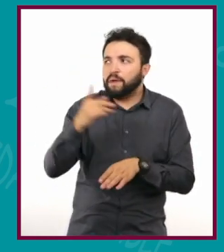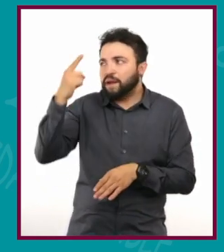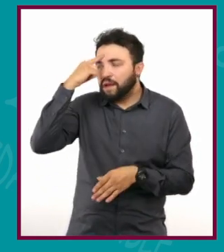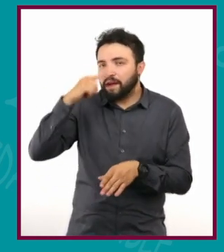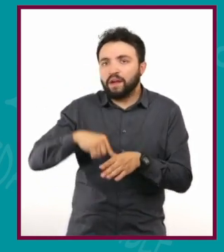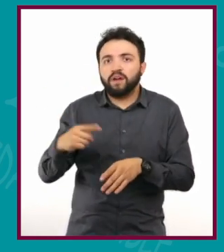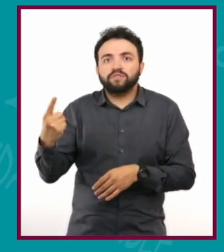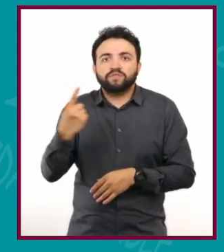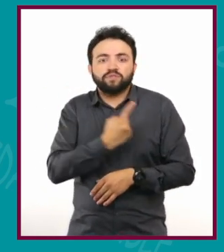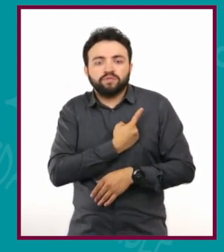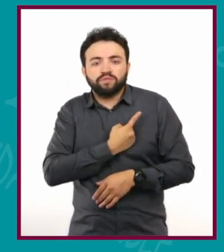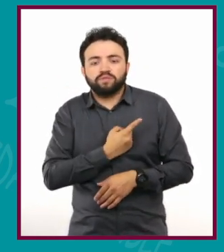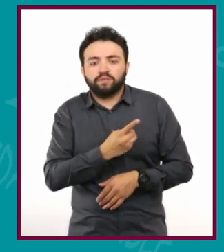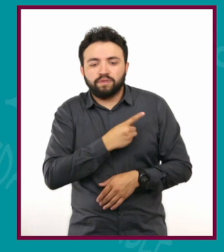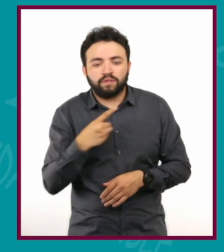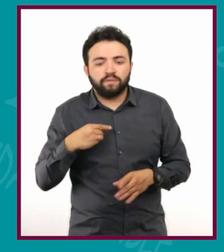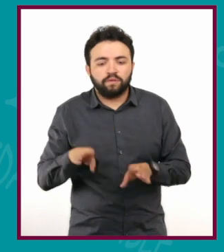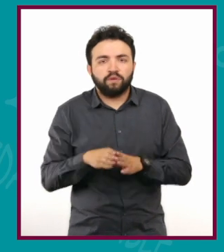algo, a comprender